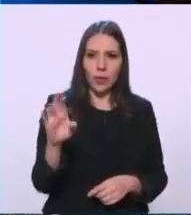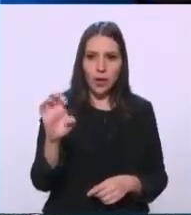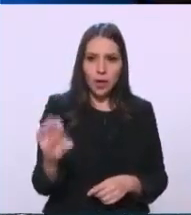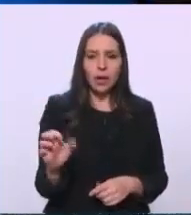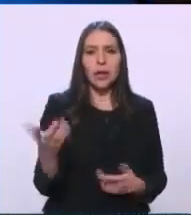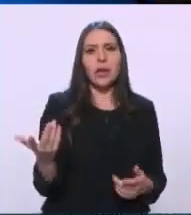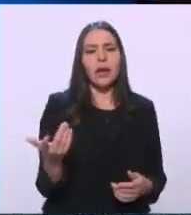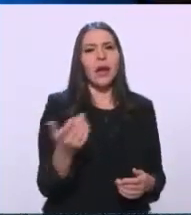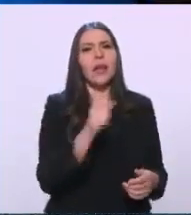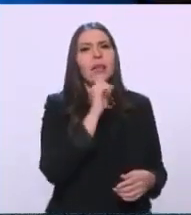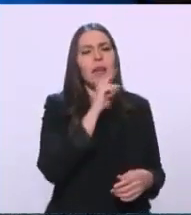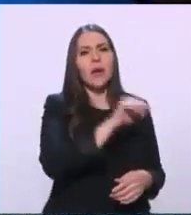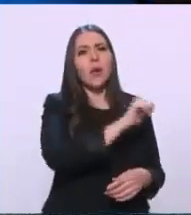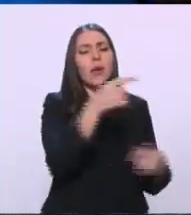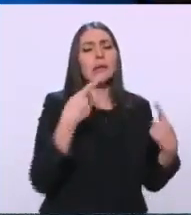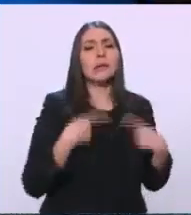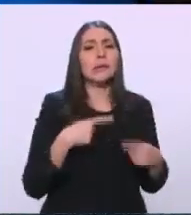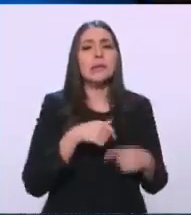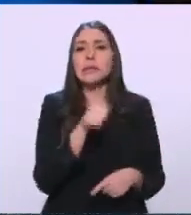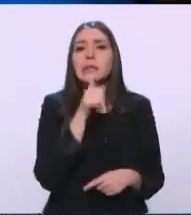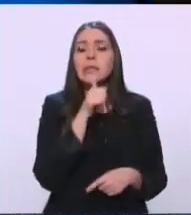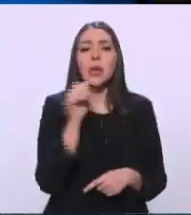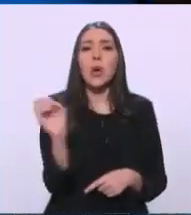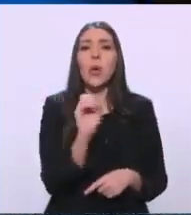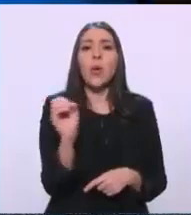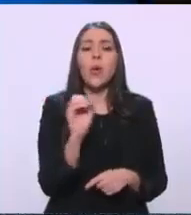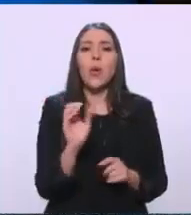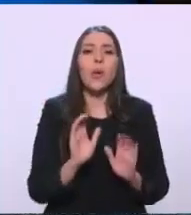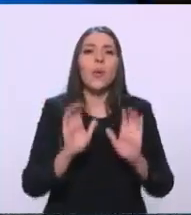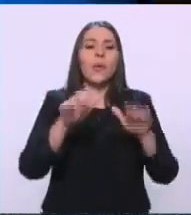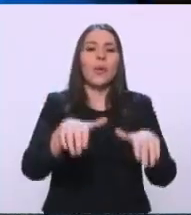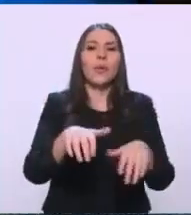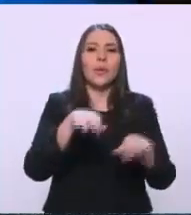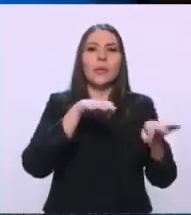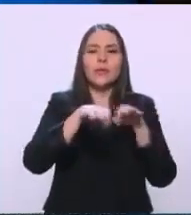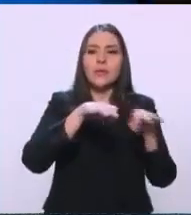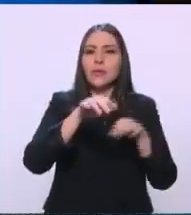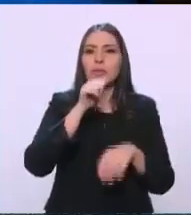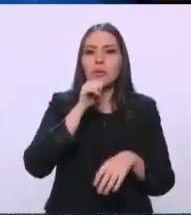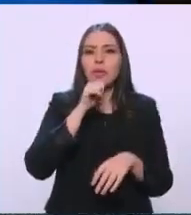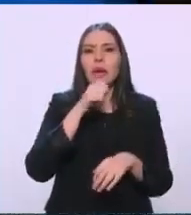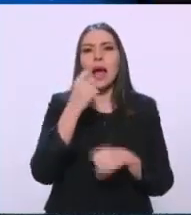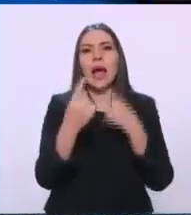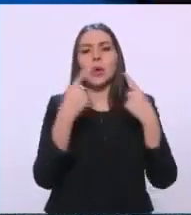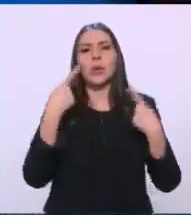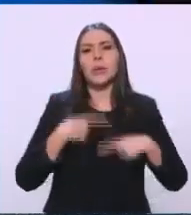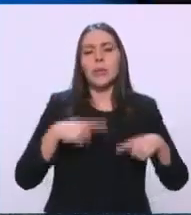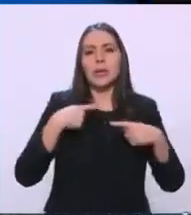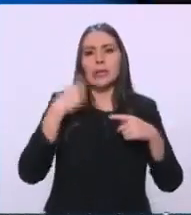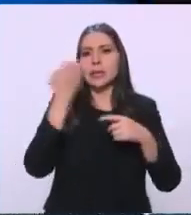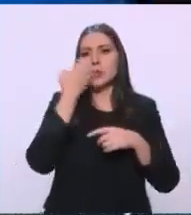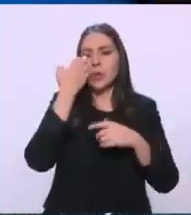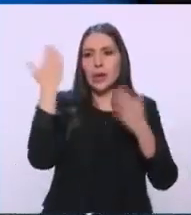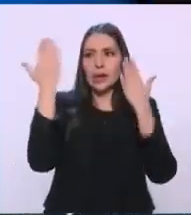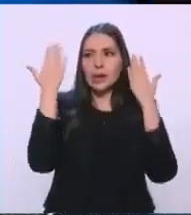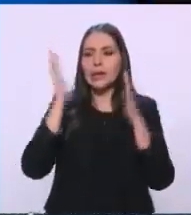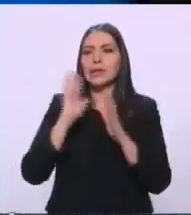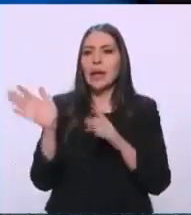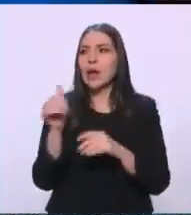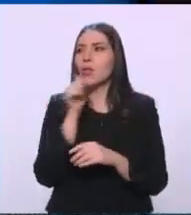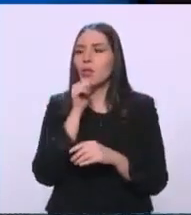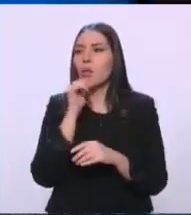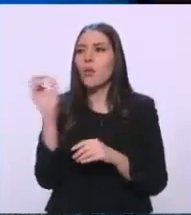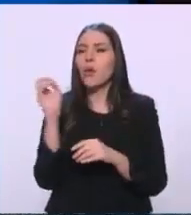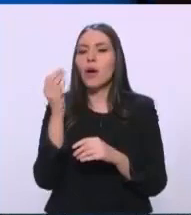laboral, que son los que están como aprendices ahora, que están como becarios de la secundaria, de las